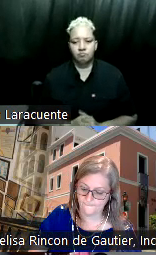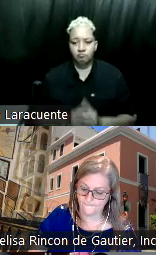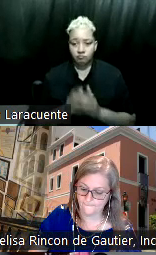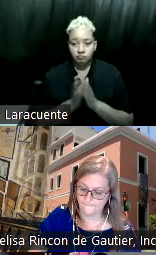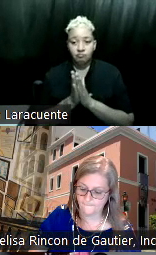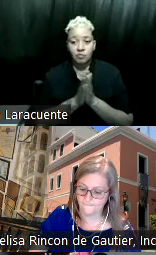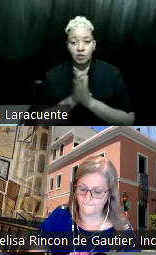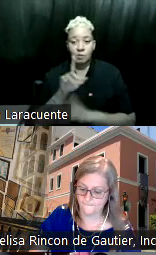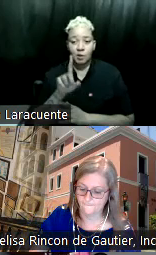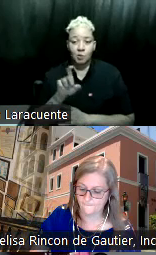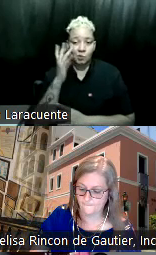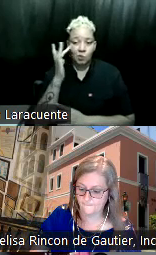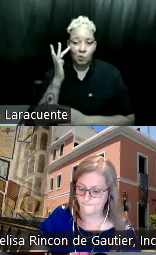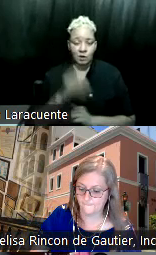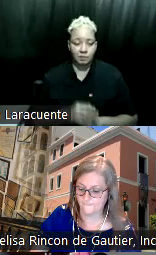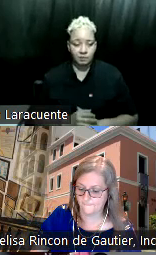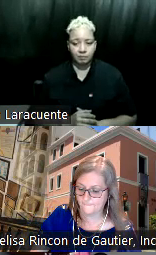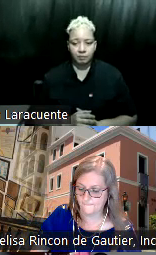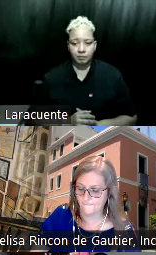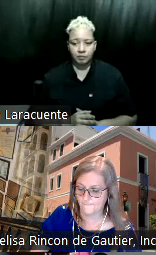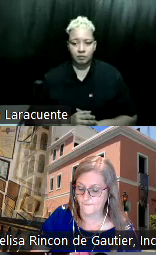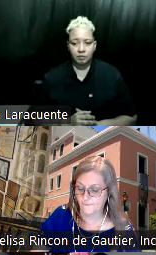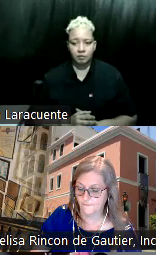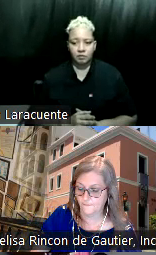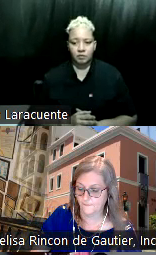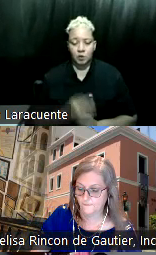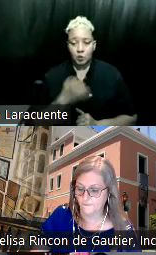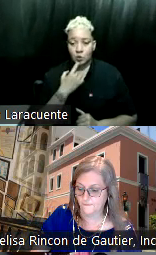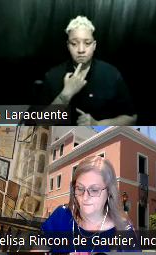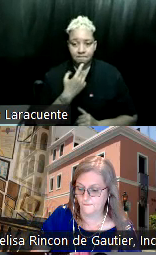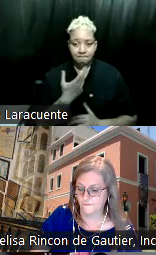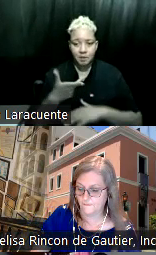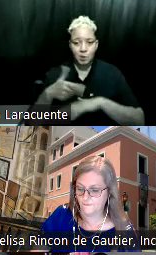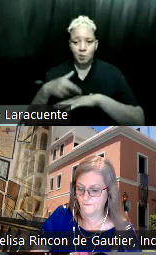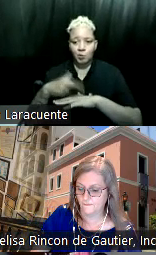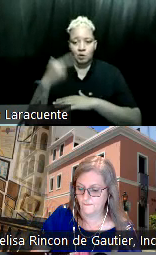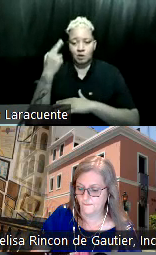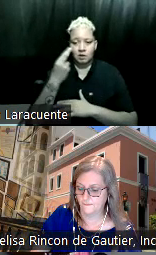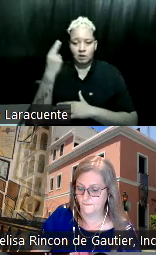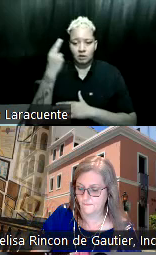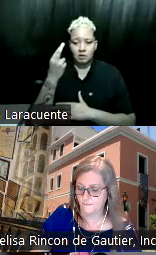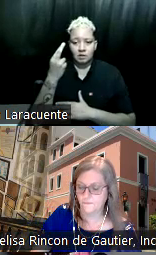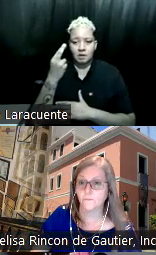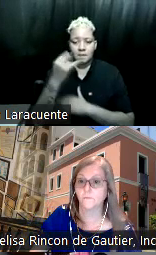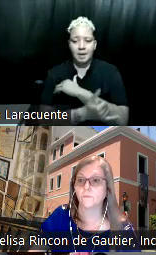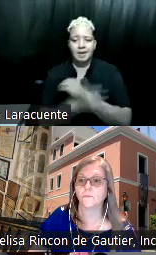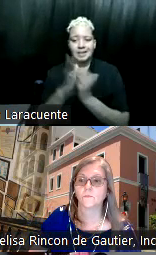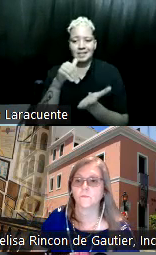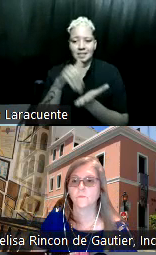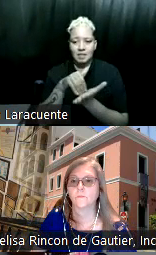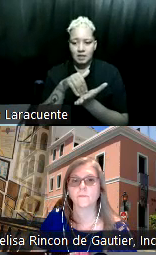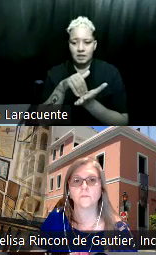interesante pregunta porque no mencioné que Puerto Rico, por ser país sede,